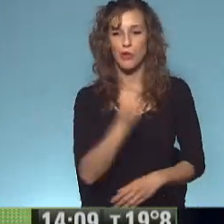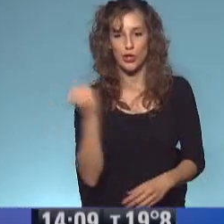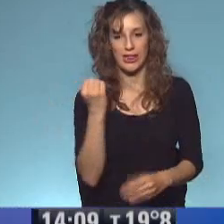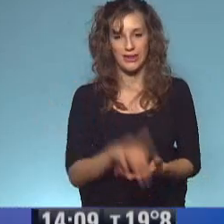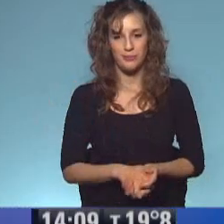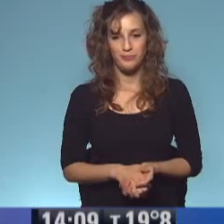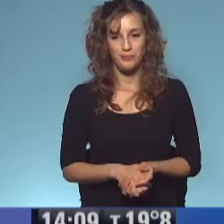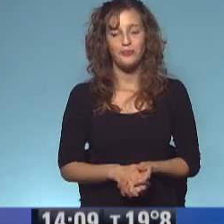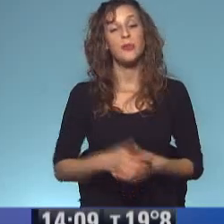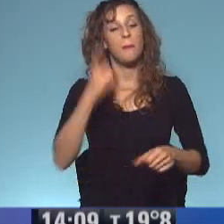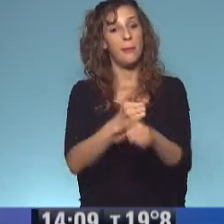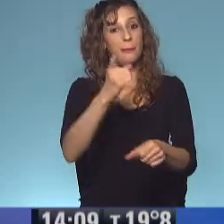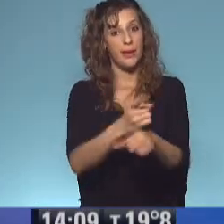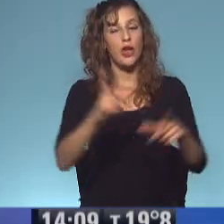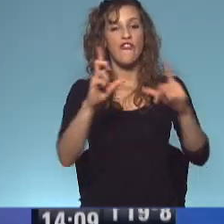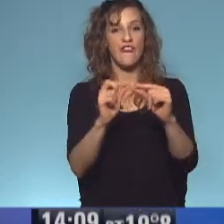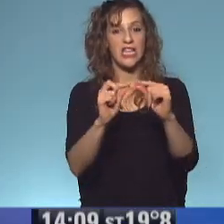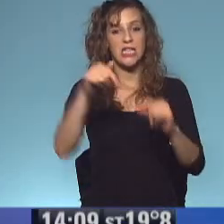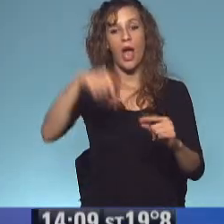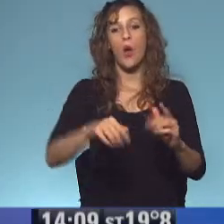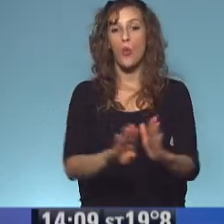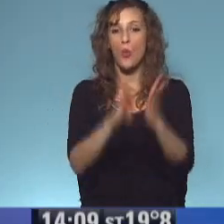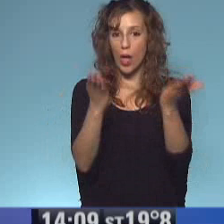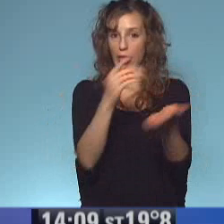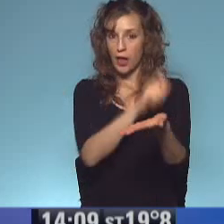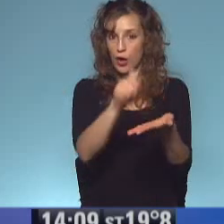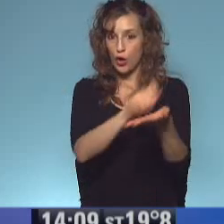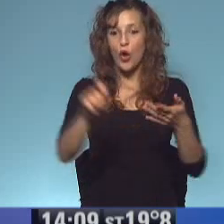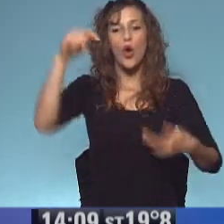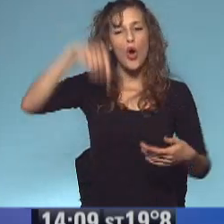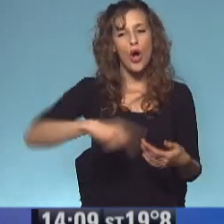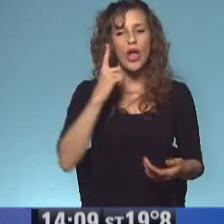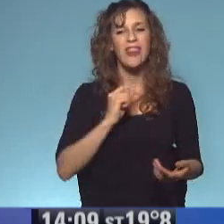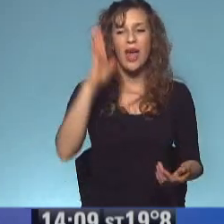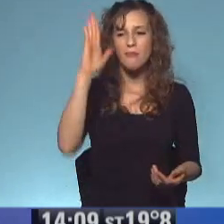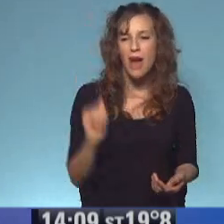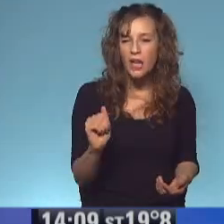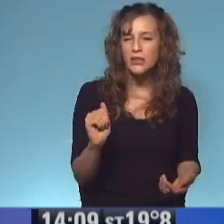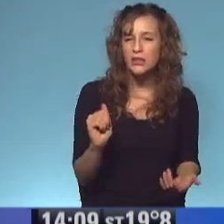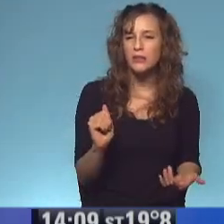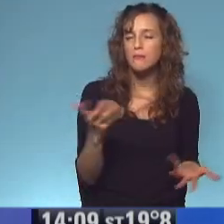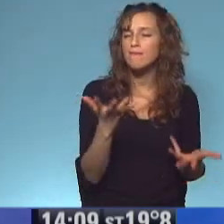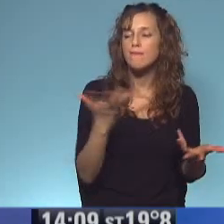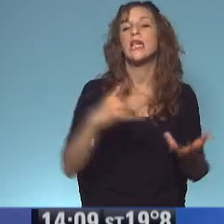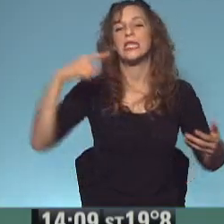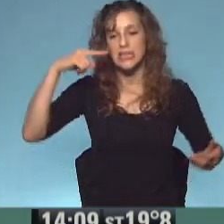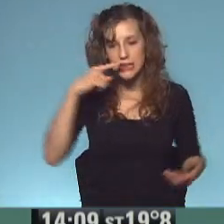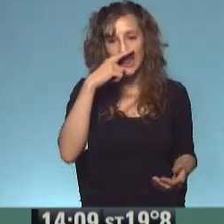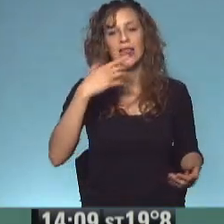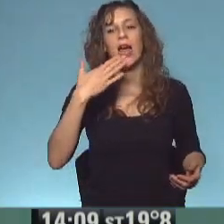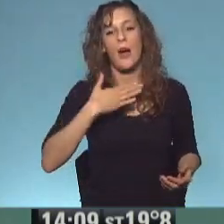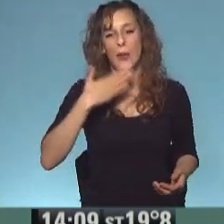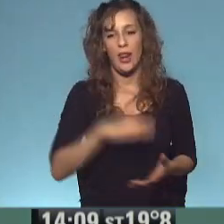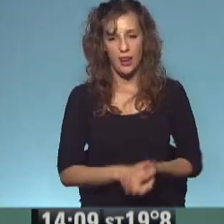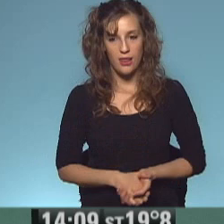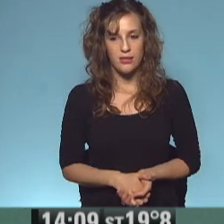empezar poniendo la fecha en el cuaderno, ¿sí? Era martes, pero no me acuerdo el número. Martes 7 de abril. 7 de abril.